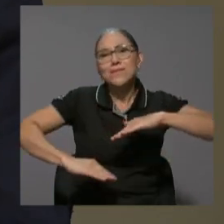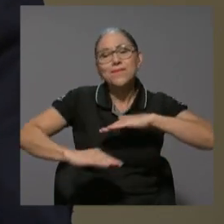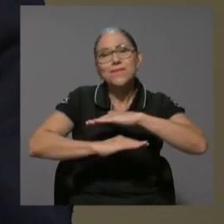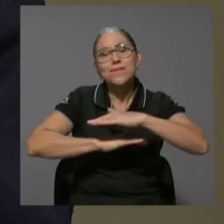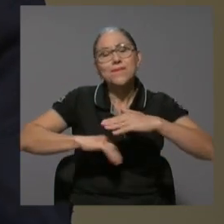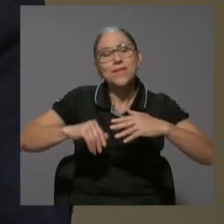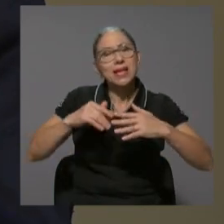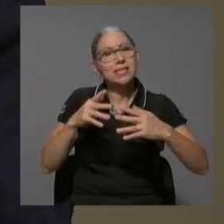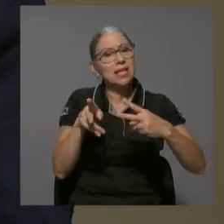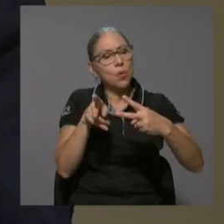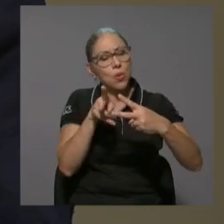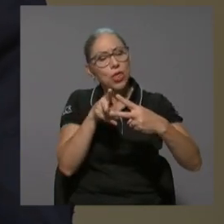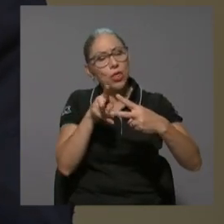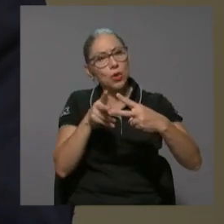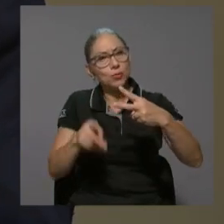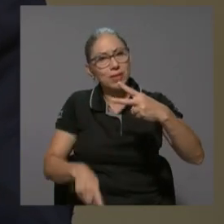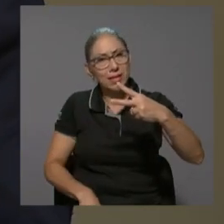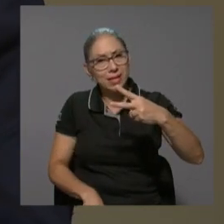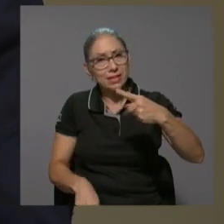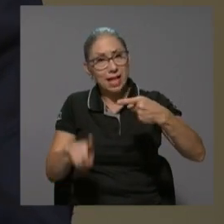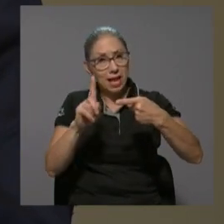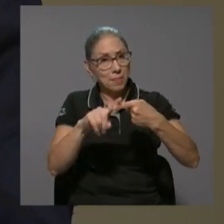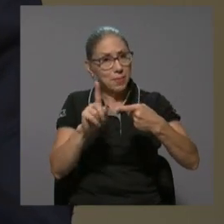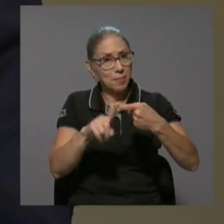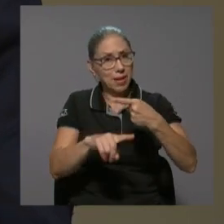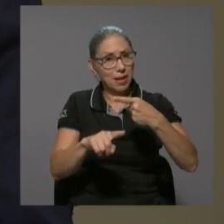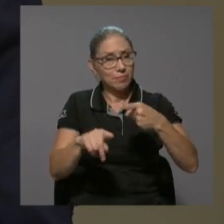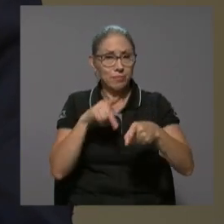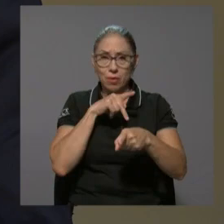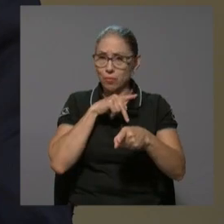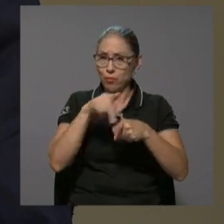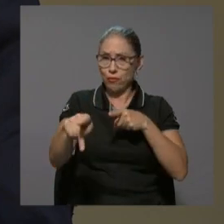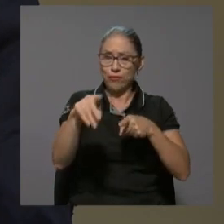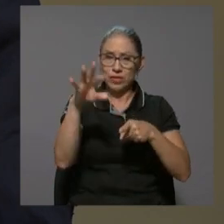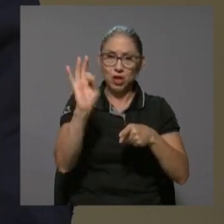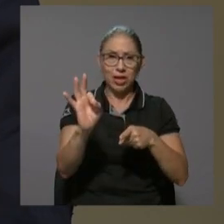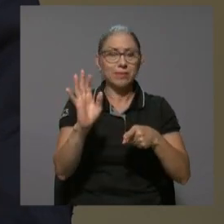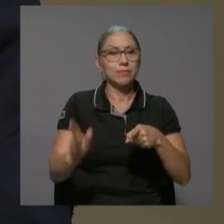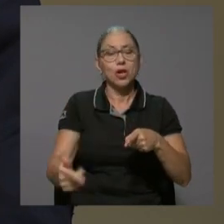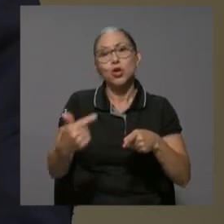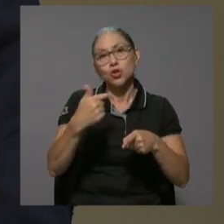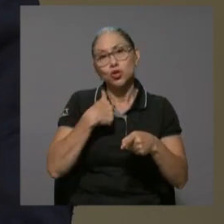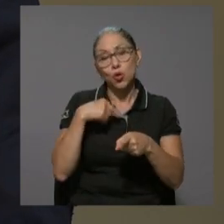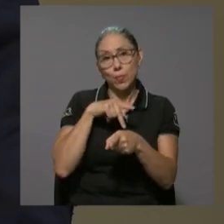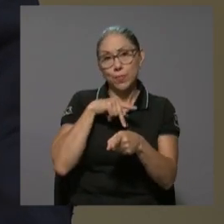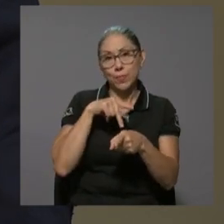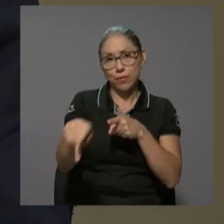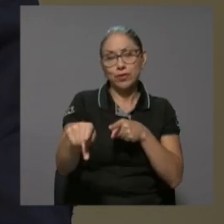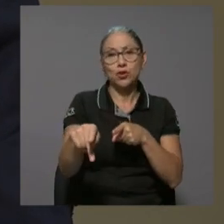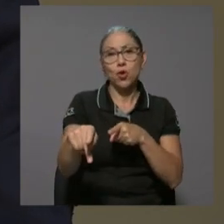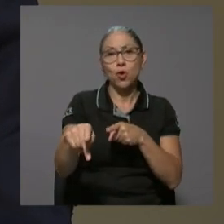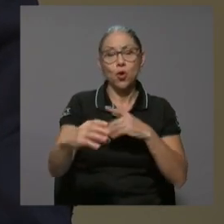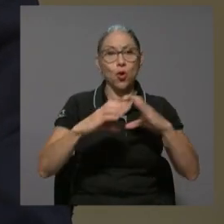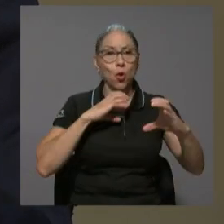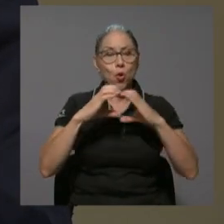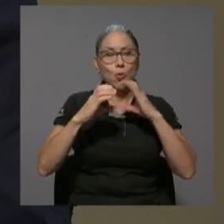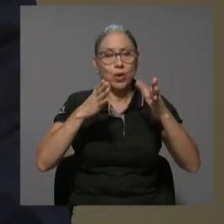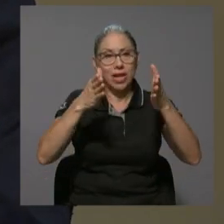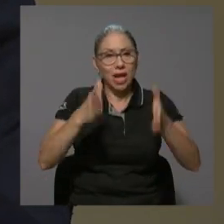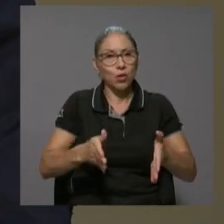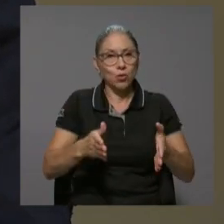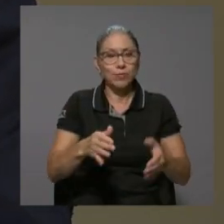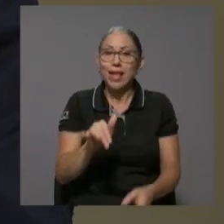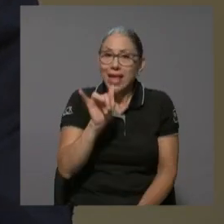vertientes. La primera es estrictamente profesional. Yo soy, digamos, de profesión comunicador. Eso es lo